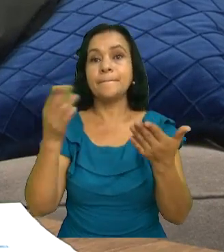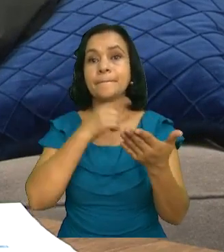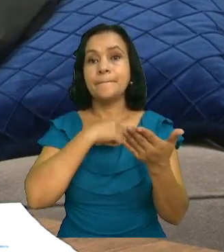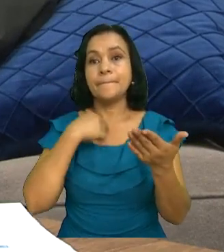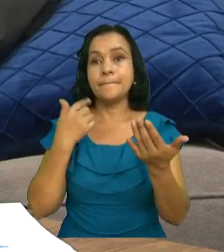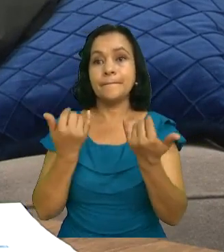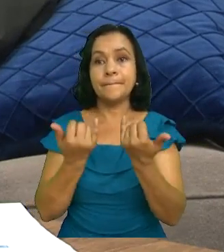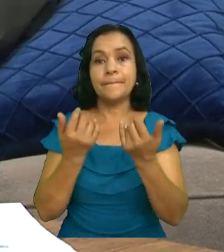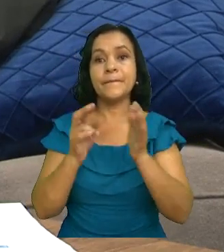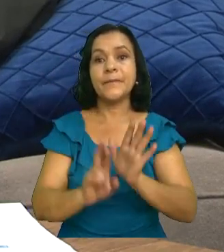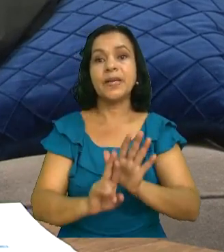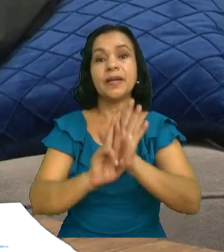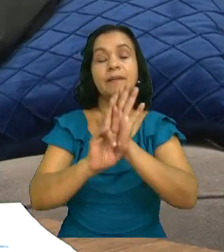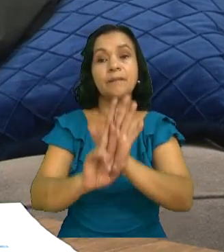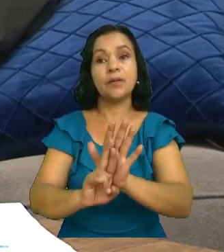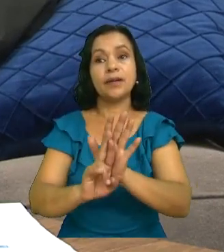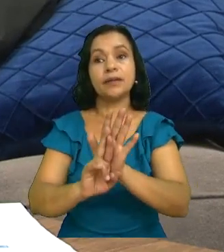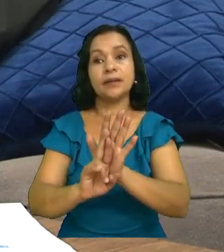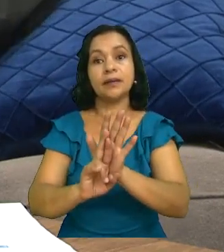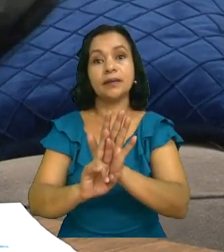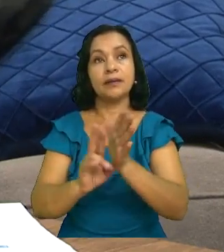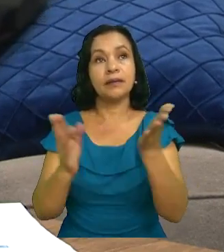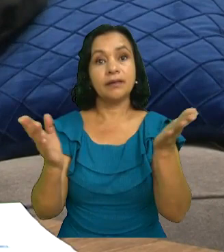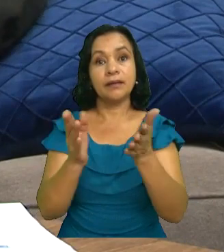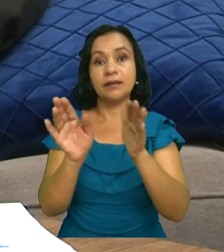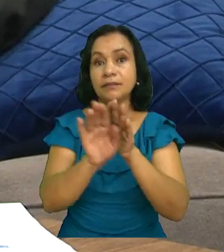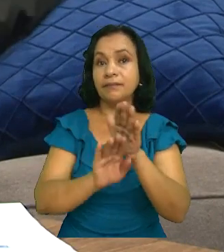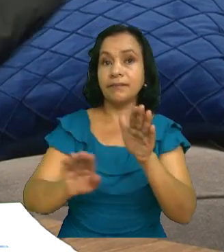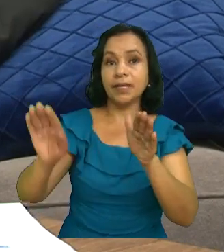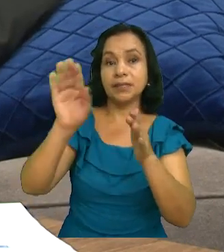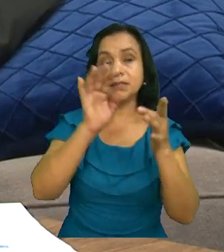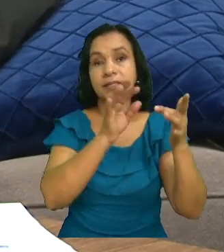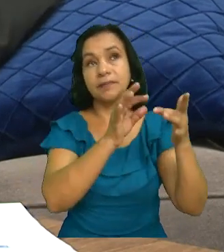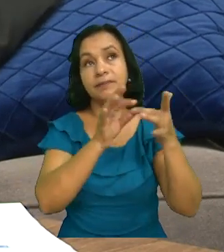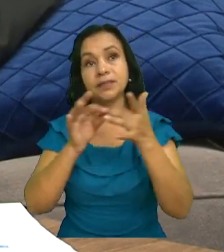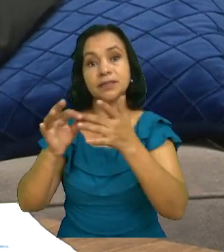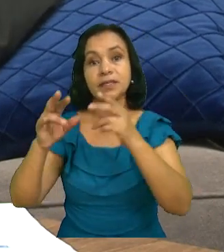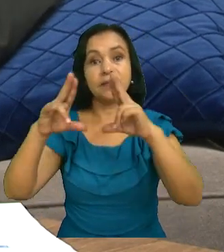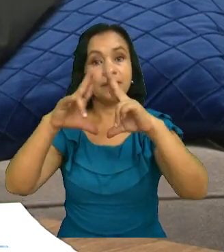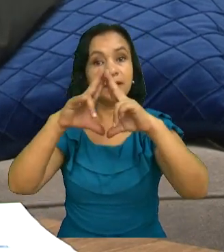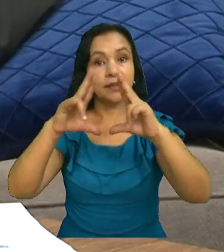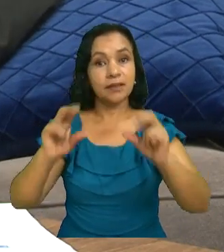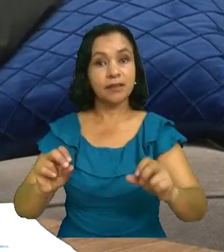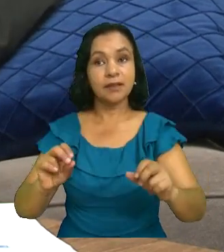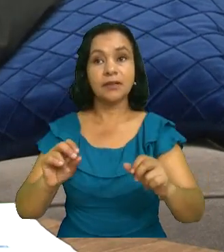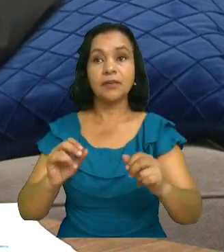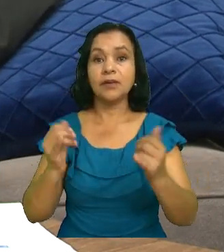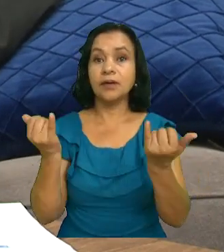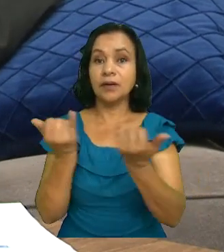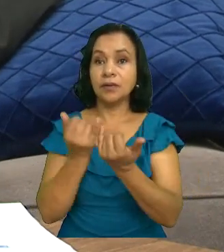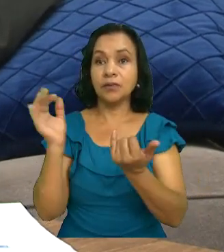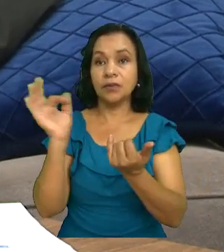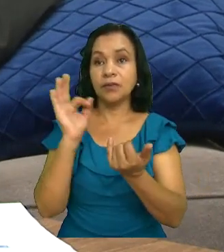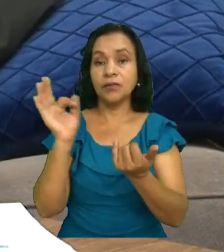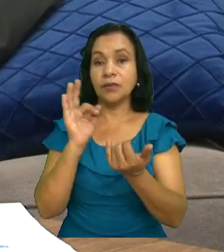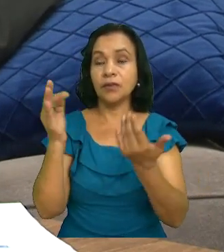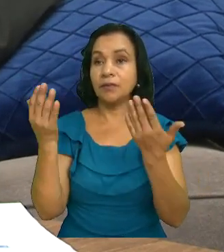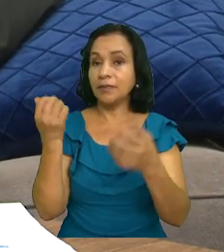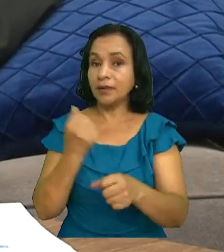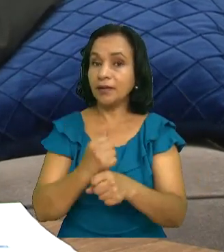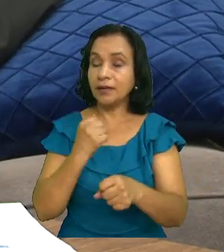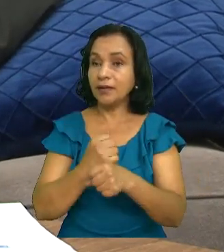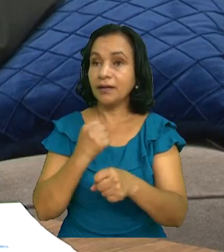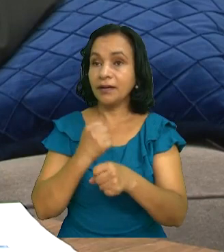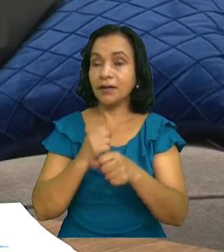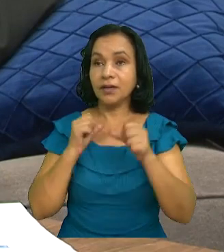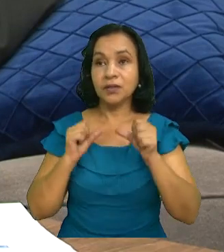concretando respuestas de gran trascendencia para el país. Y líneas estratégicas. Estamos además logrando, estamos